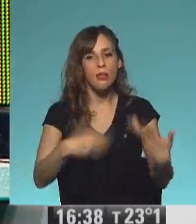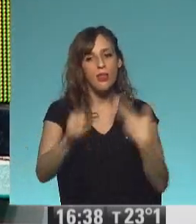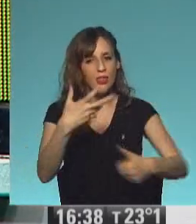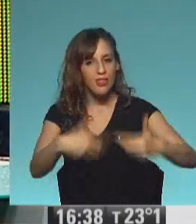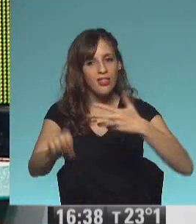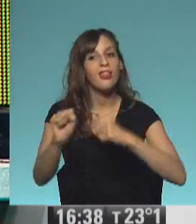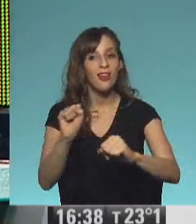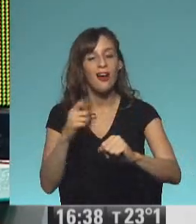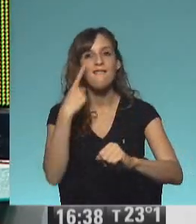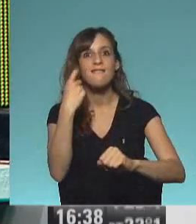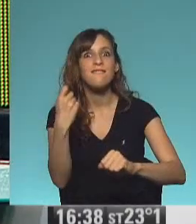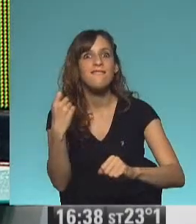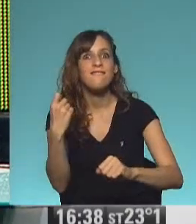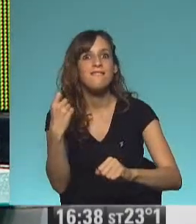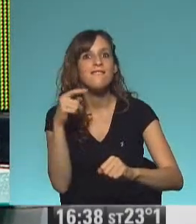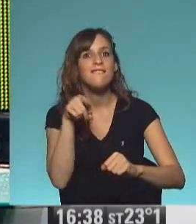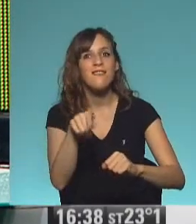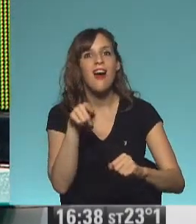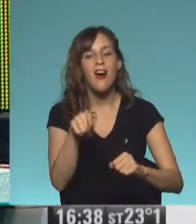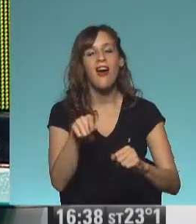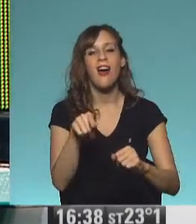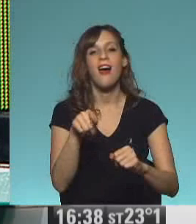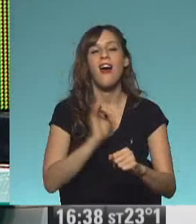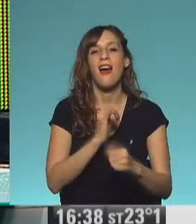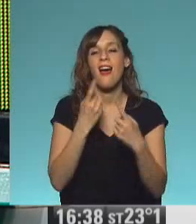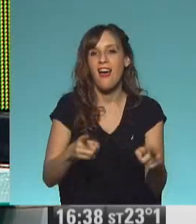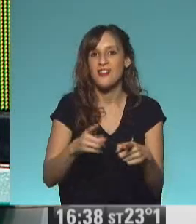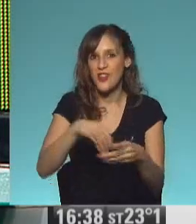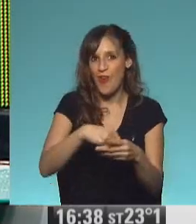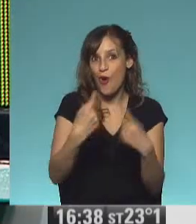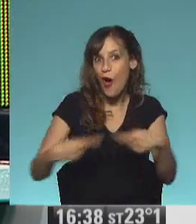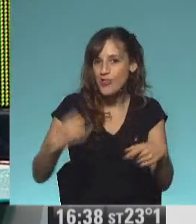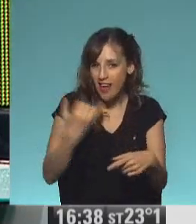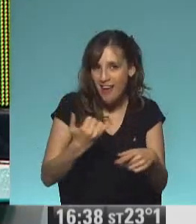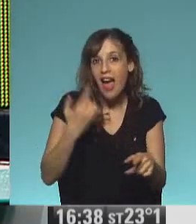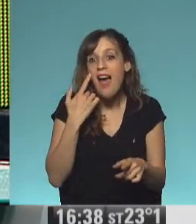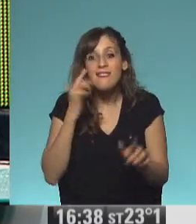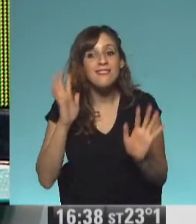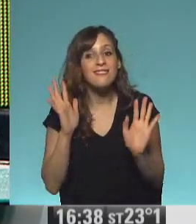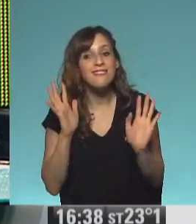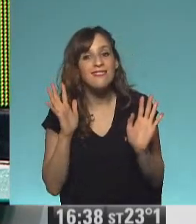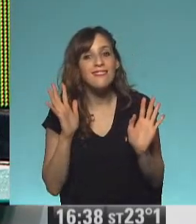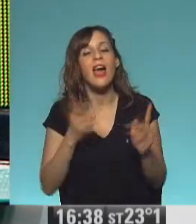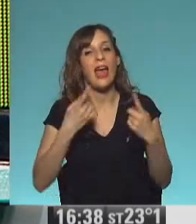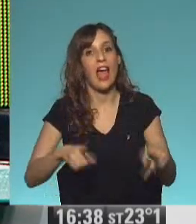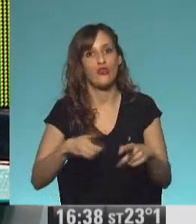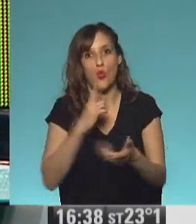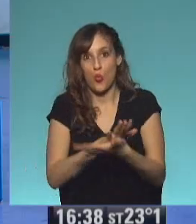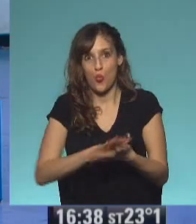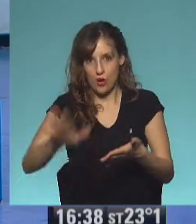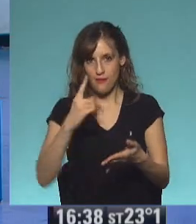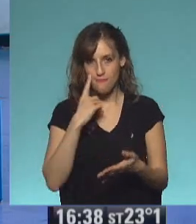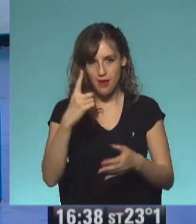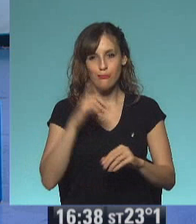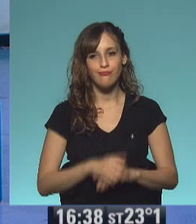lupa y nos damos cuenta de los secretos que utilizan vamos a ver si encontramos el secreto en esta canción ahí